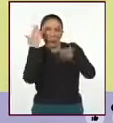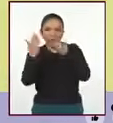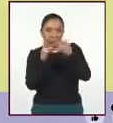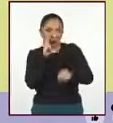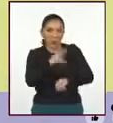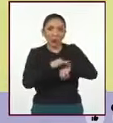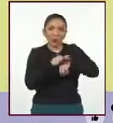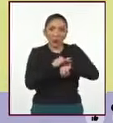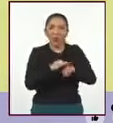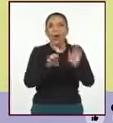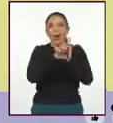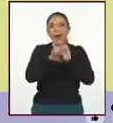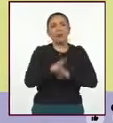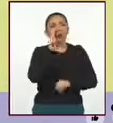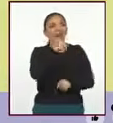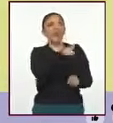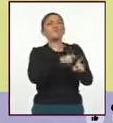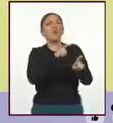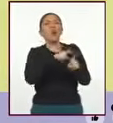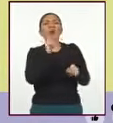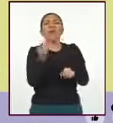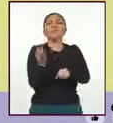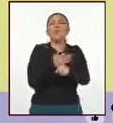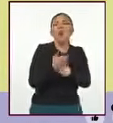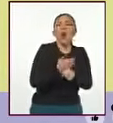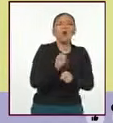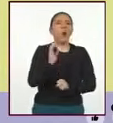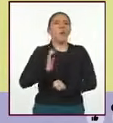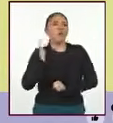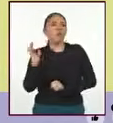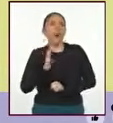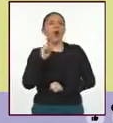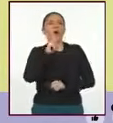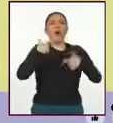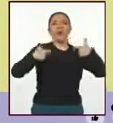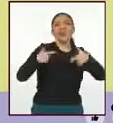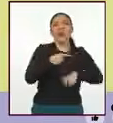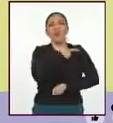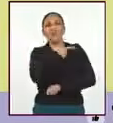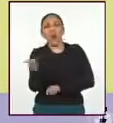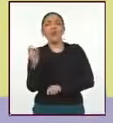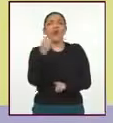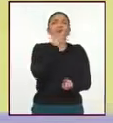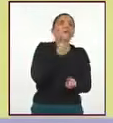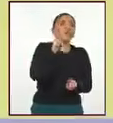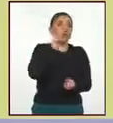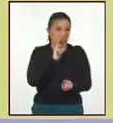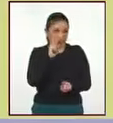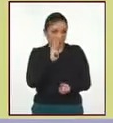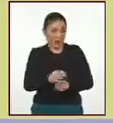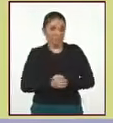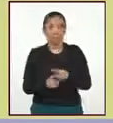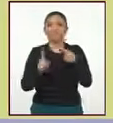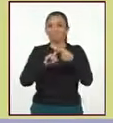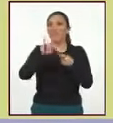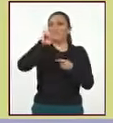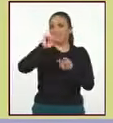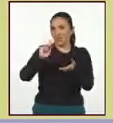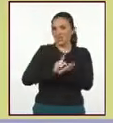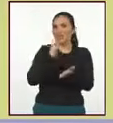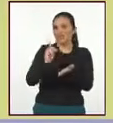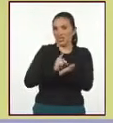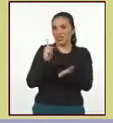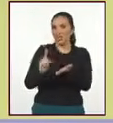sea por tonalidad de piel, nivel económico, género, etcétera? Y vamos a ver las respuestas. A, sí, en varias